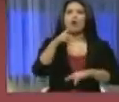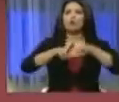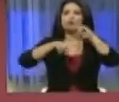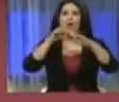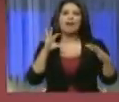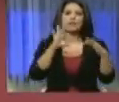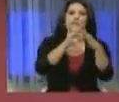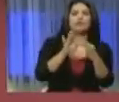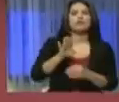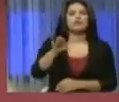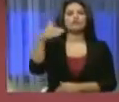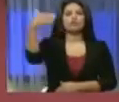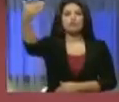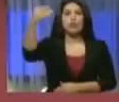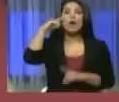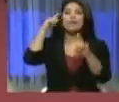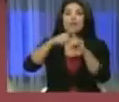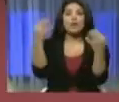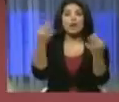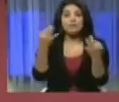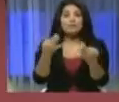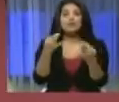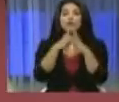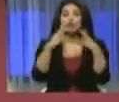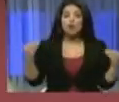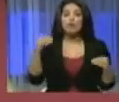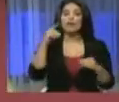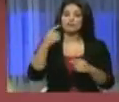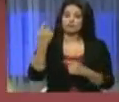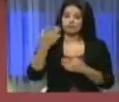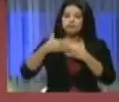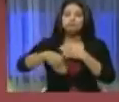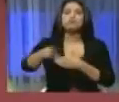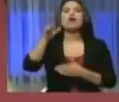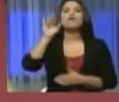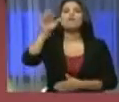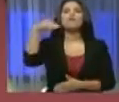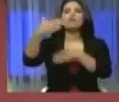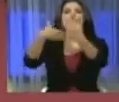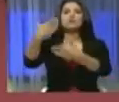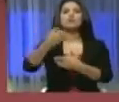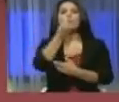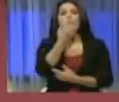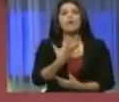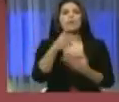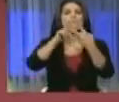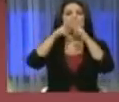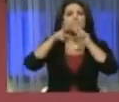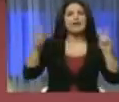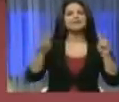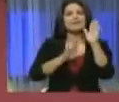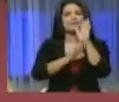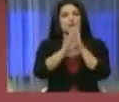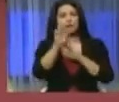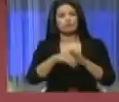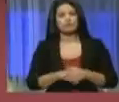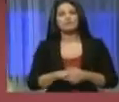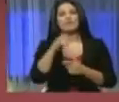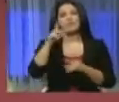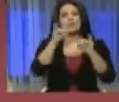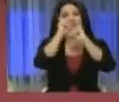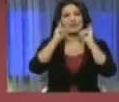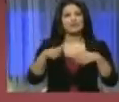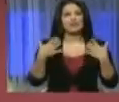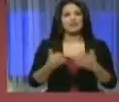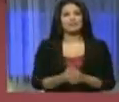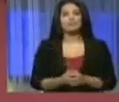futuro para garantizar lo que tenemos que garantizar, un futuro en paz, en desarrollo, en felicidad.